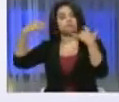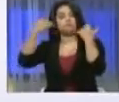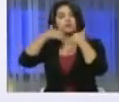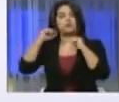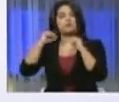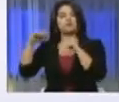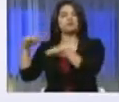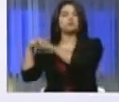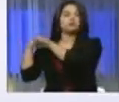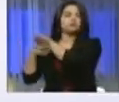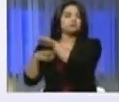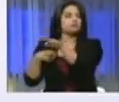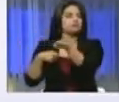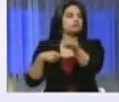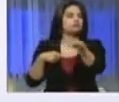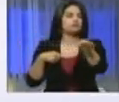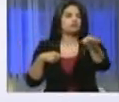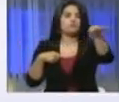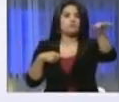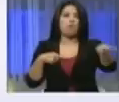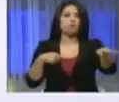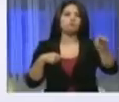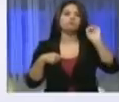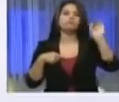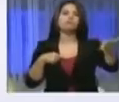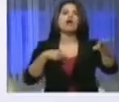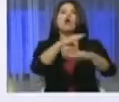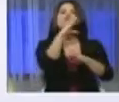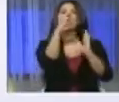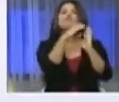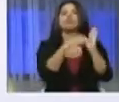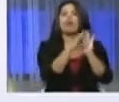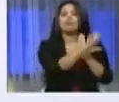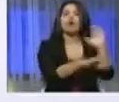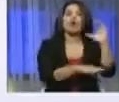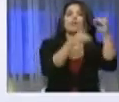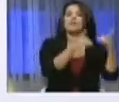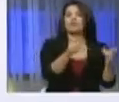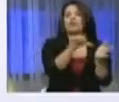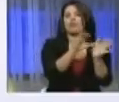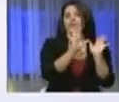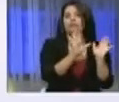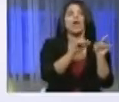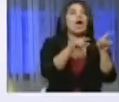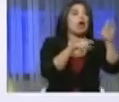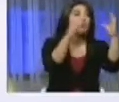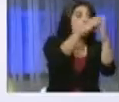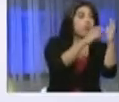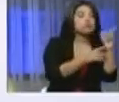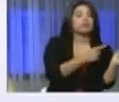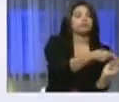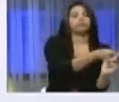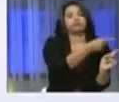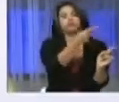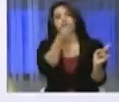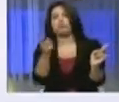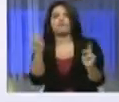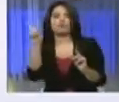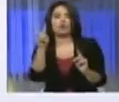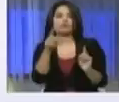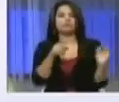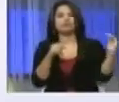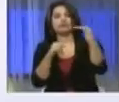fronterizo, que determinen las autoridades de Colombia. Y desde aquí para acá. todo lo que tiene que ver